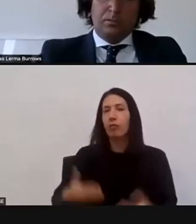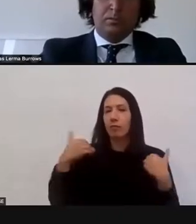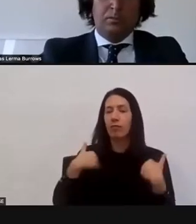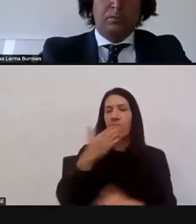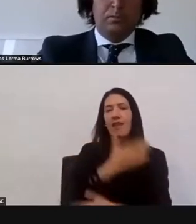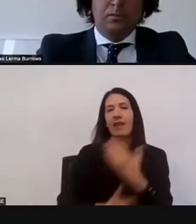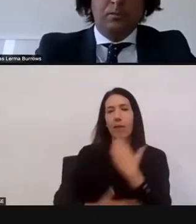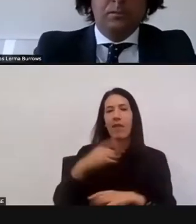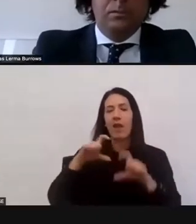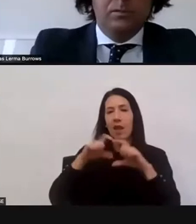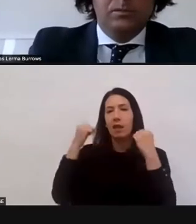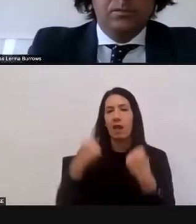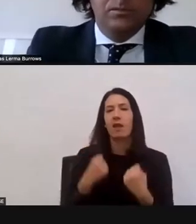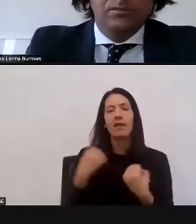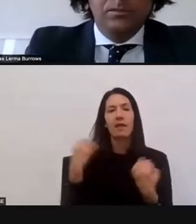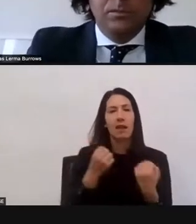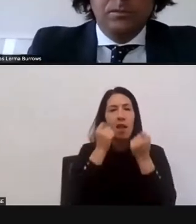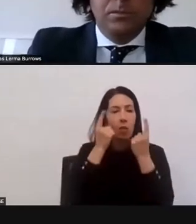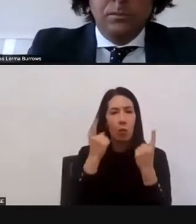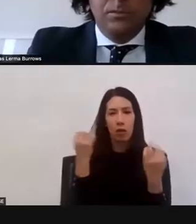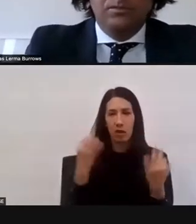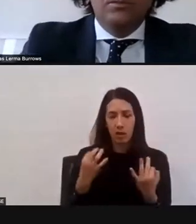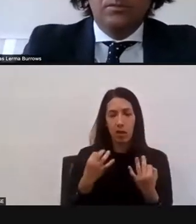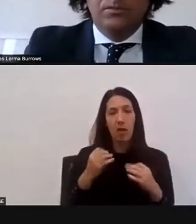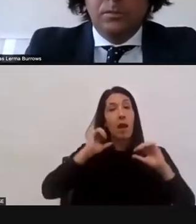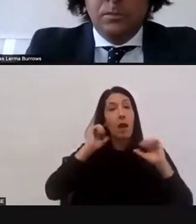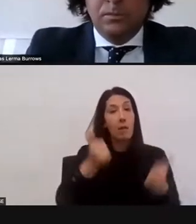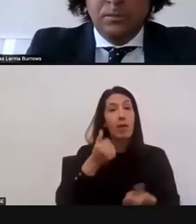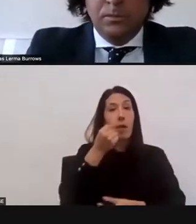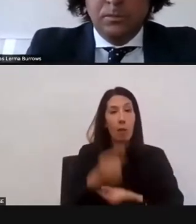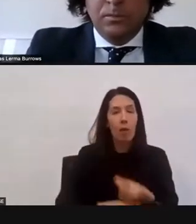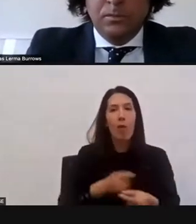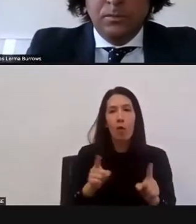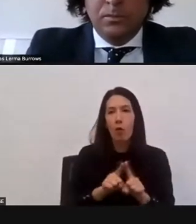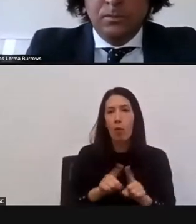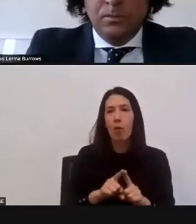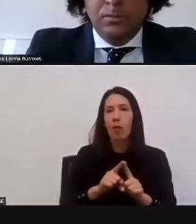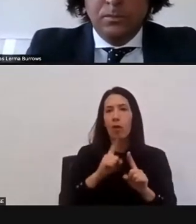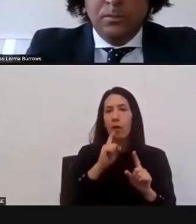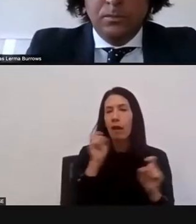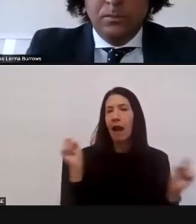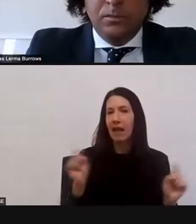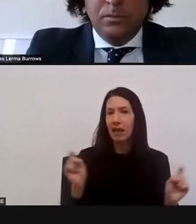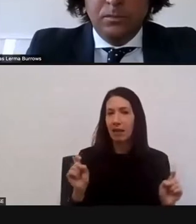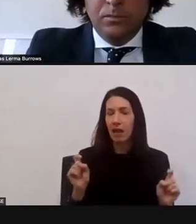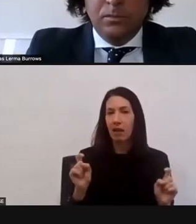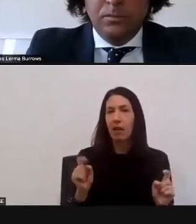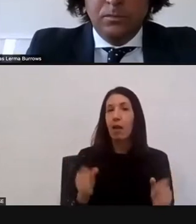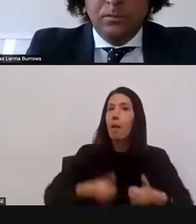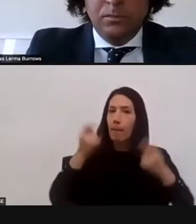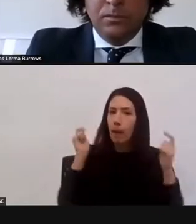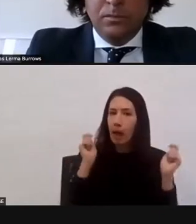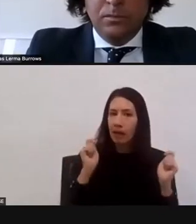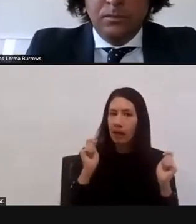es que se está encendiendo también una alerta de que está habiendo más delitos de odio,